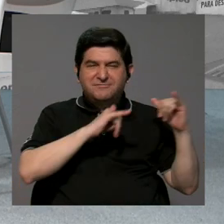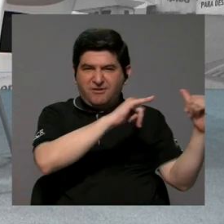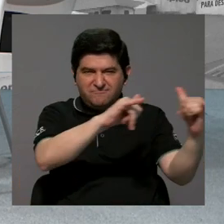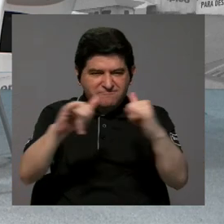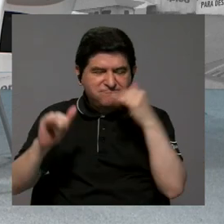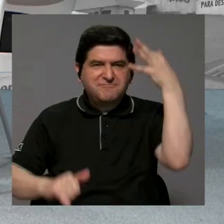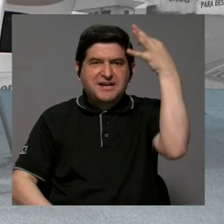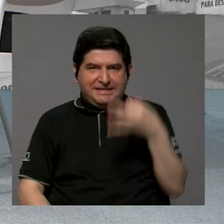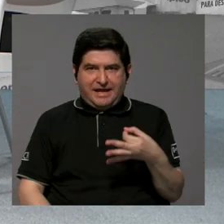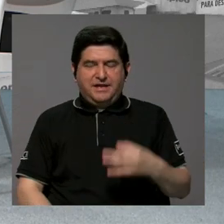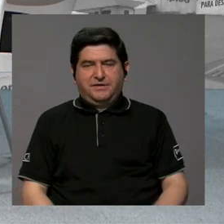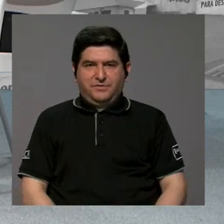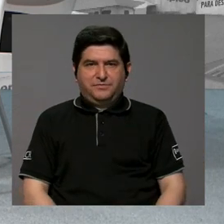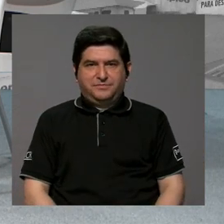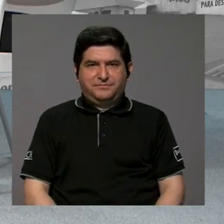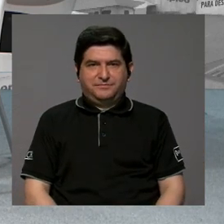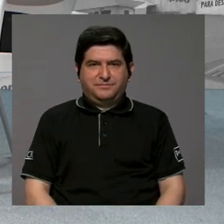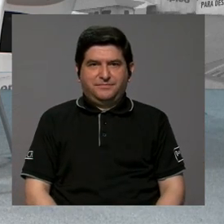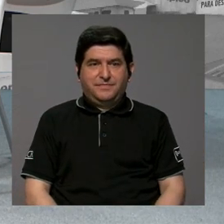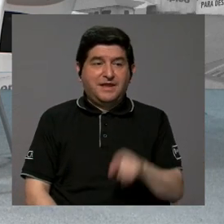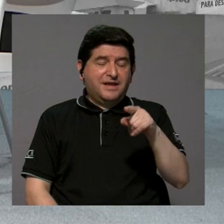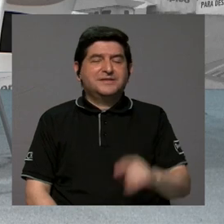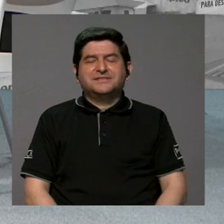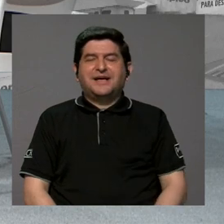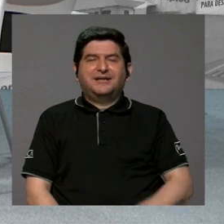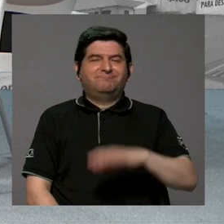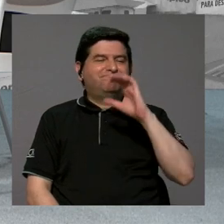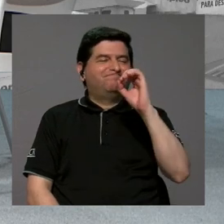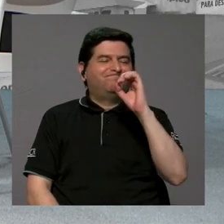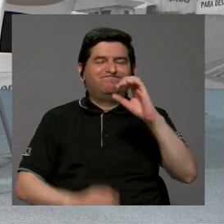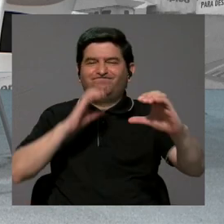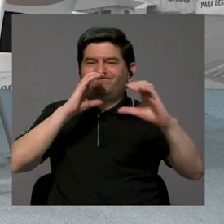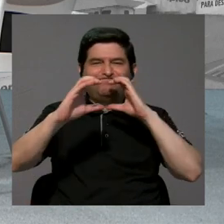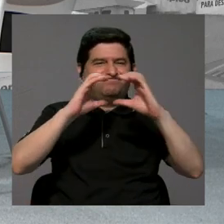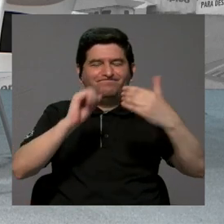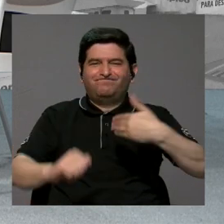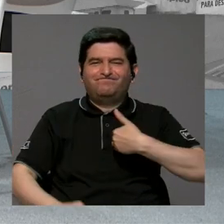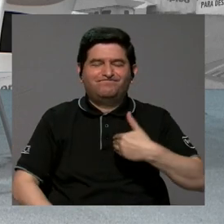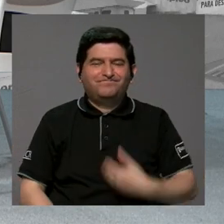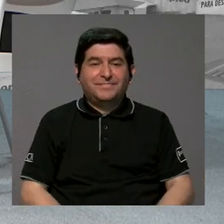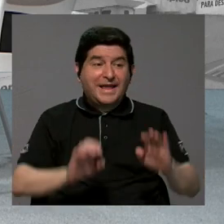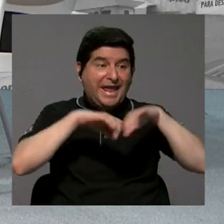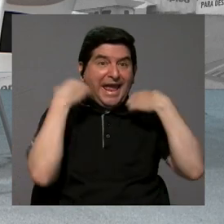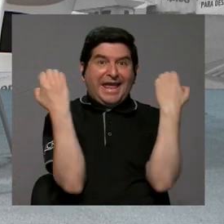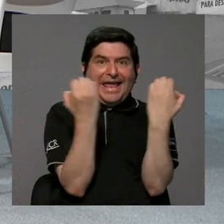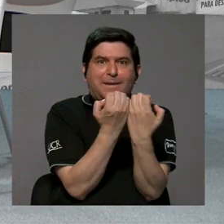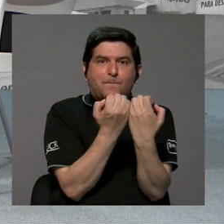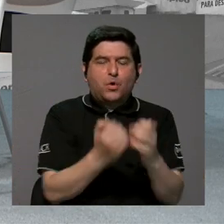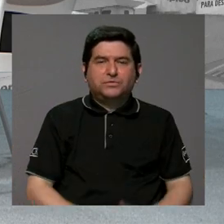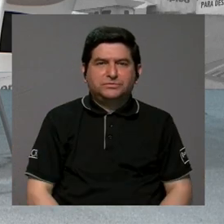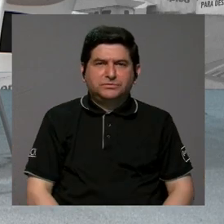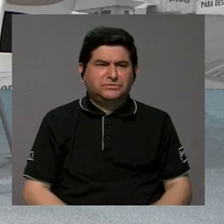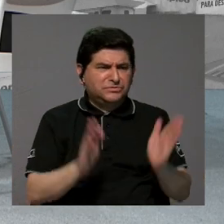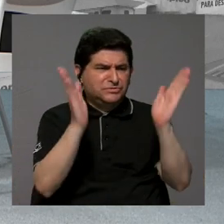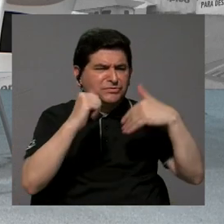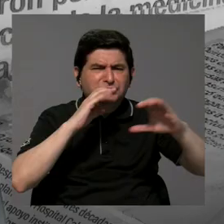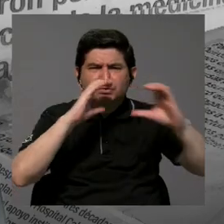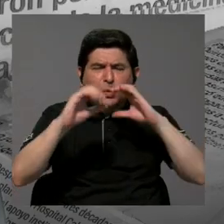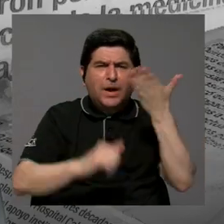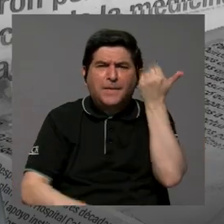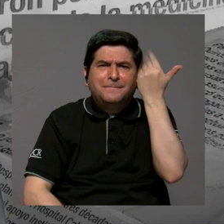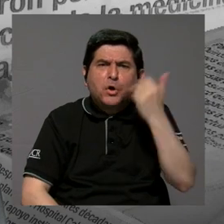estandarizar los criterios por esa nula comunicación que hay entre los equipos. ¿Y por qué no hay